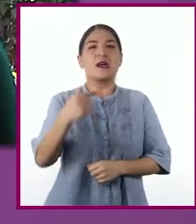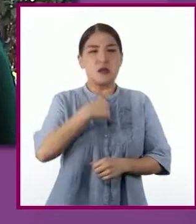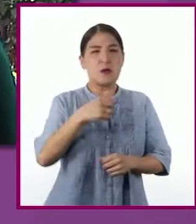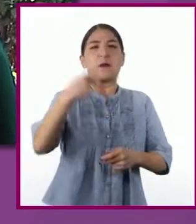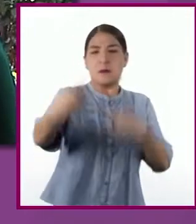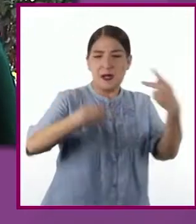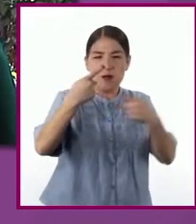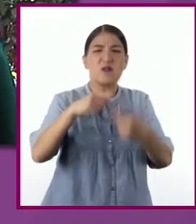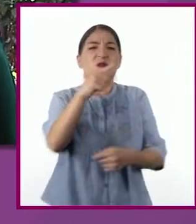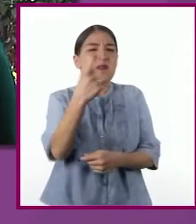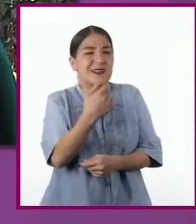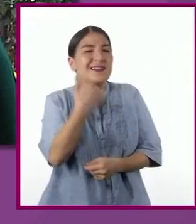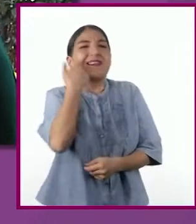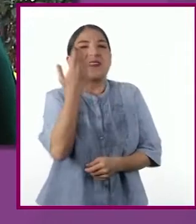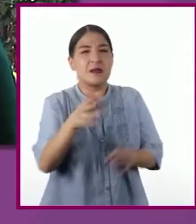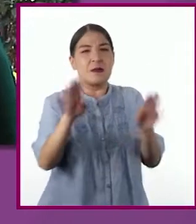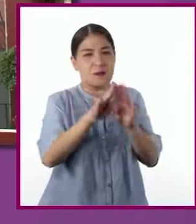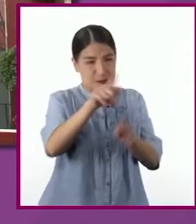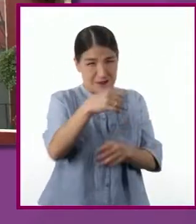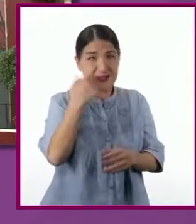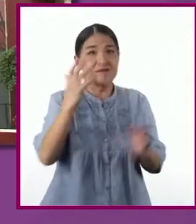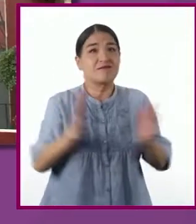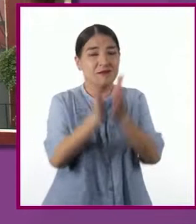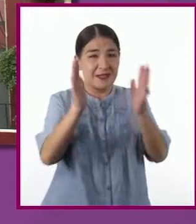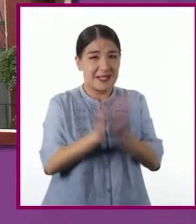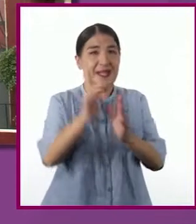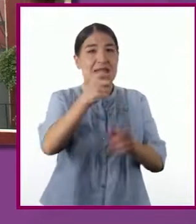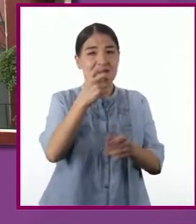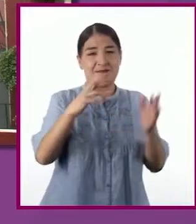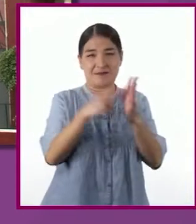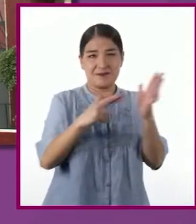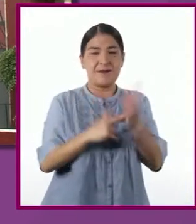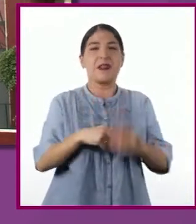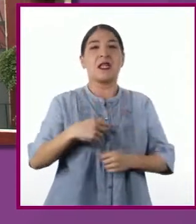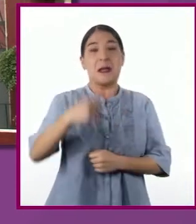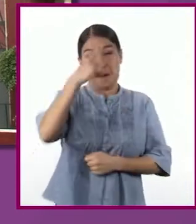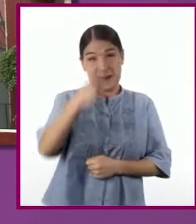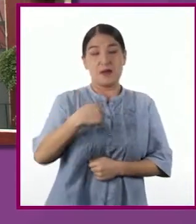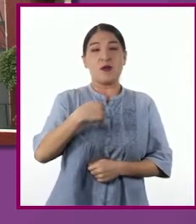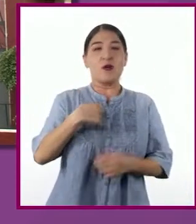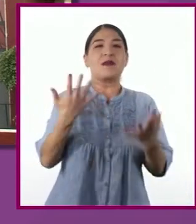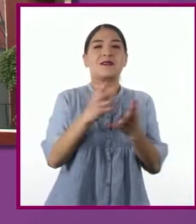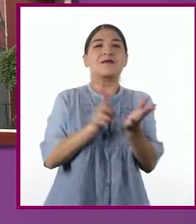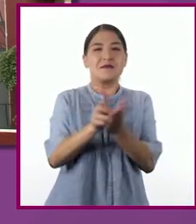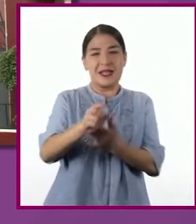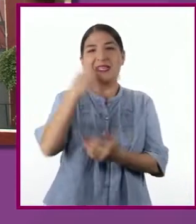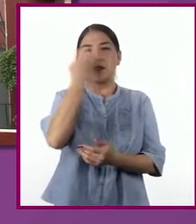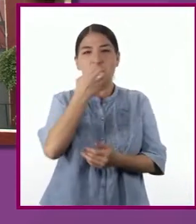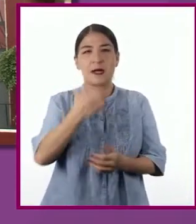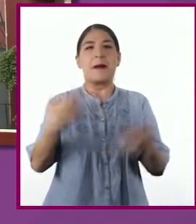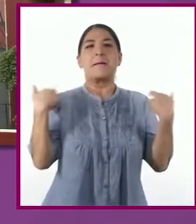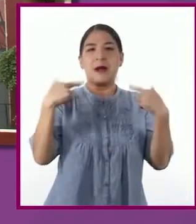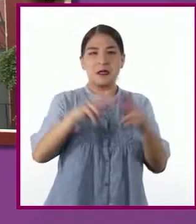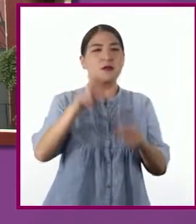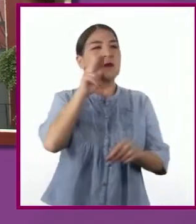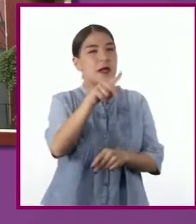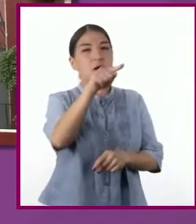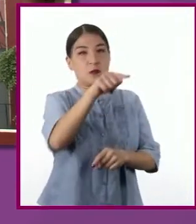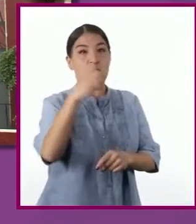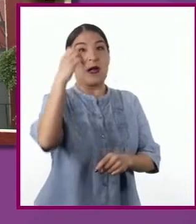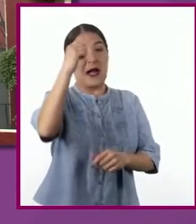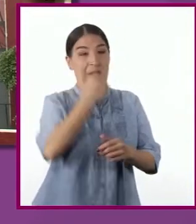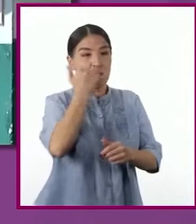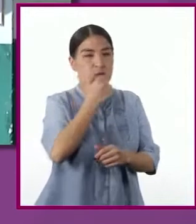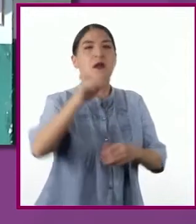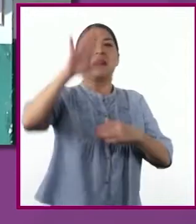y participar en la elaboración del reglamento. Para mí, el derecho a la libertad en la escuela es que los maestros tomen nuestra opinión dentro y